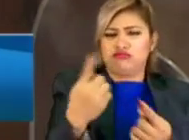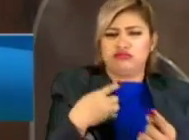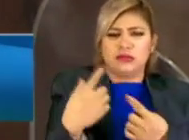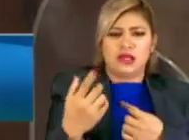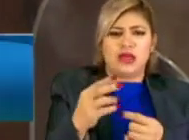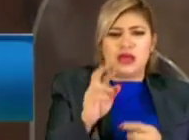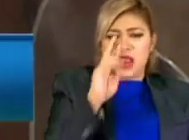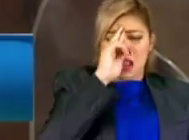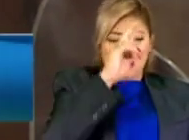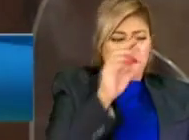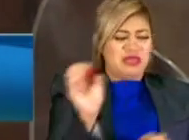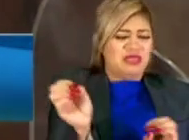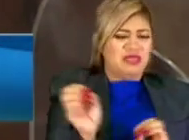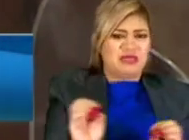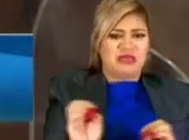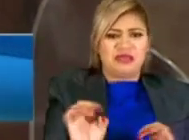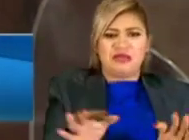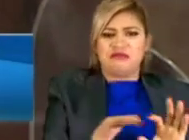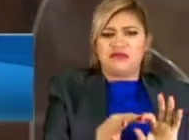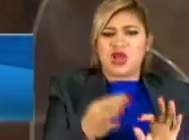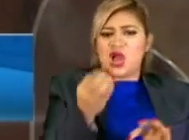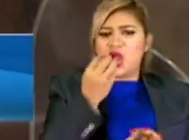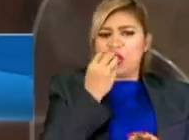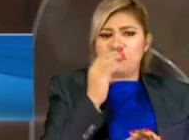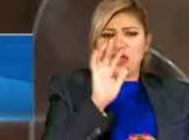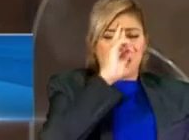respetar los acuerdos de la cadena agroalimentaria de alimentos,